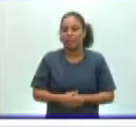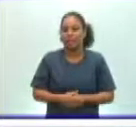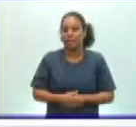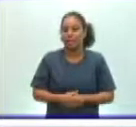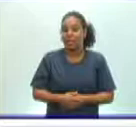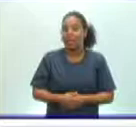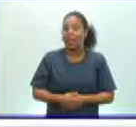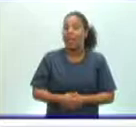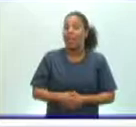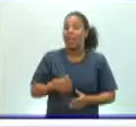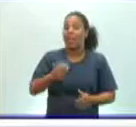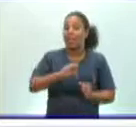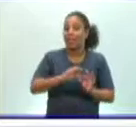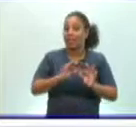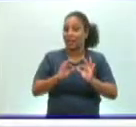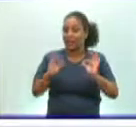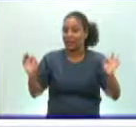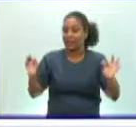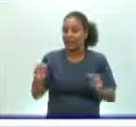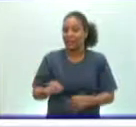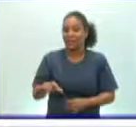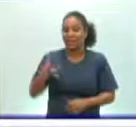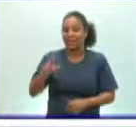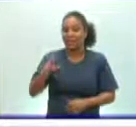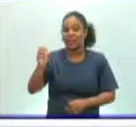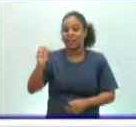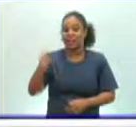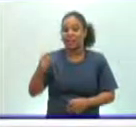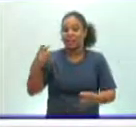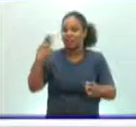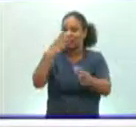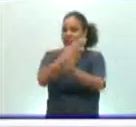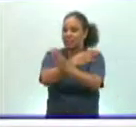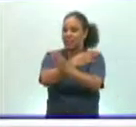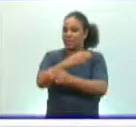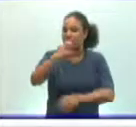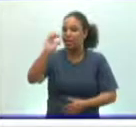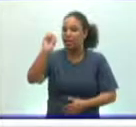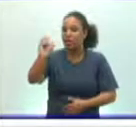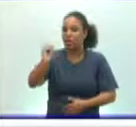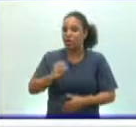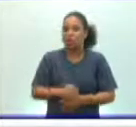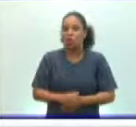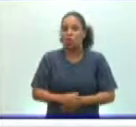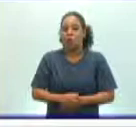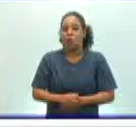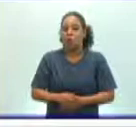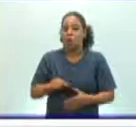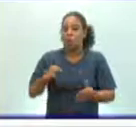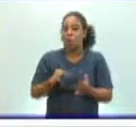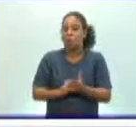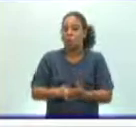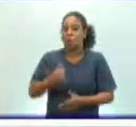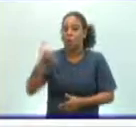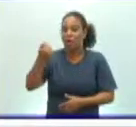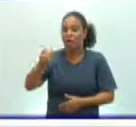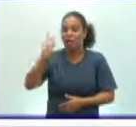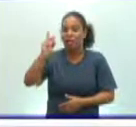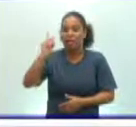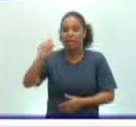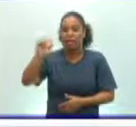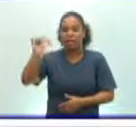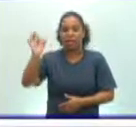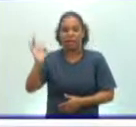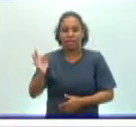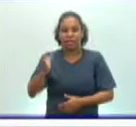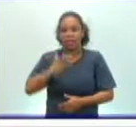rectas R y S se intersecan en O. Los puntos A, D y F